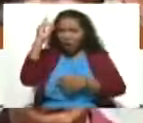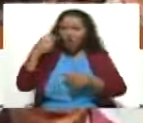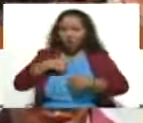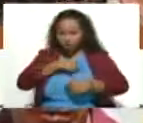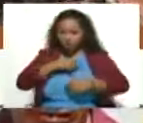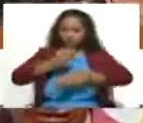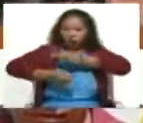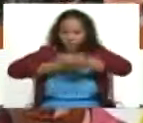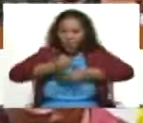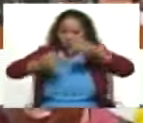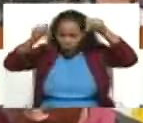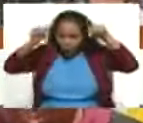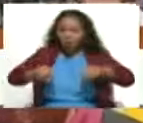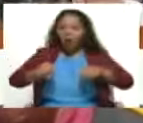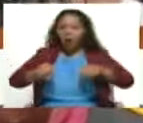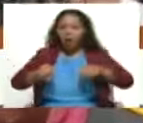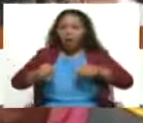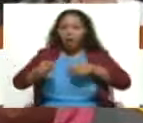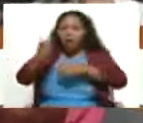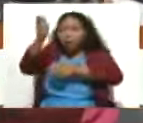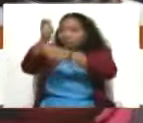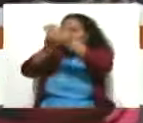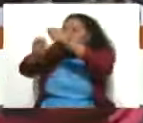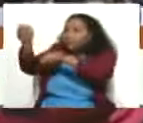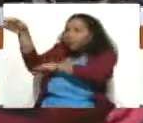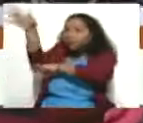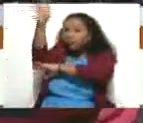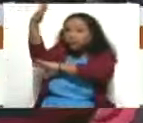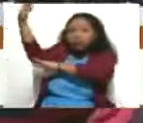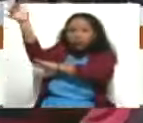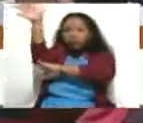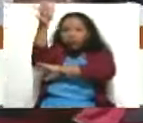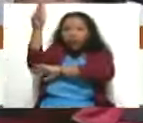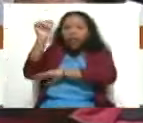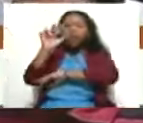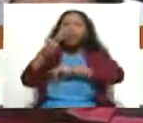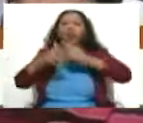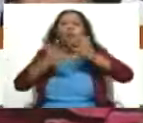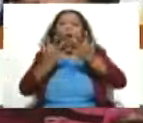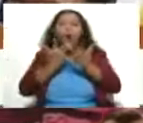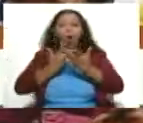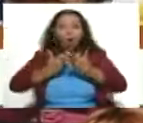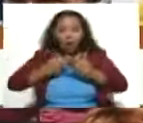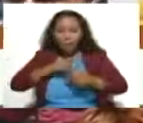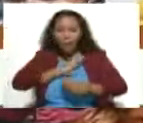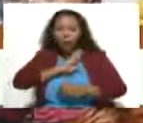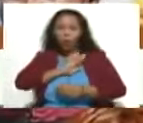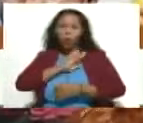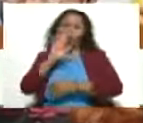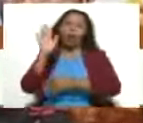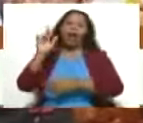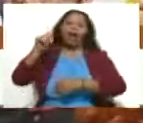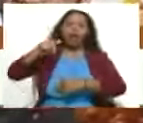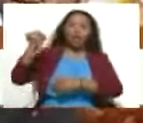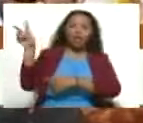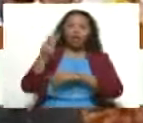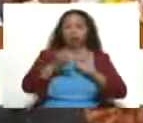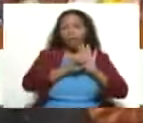enarbolamos las banderas tricolor y hoy más que nunca cantamos con